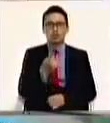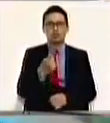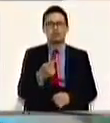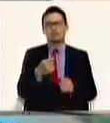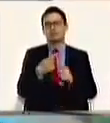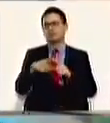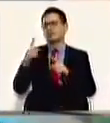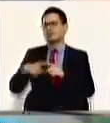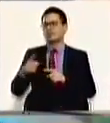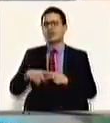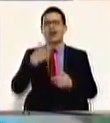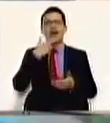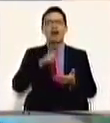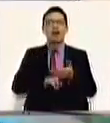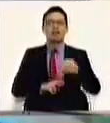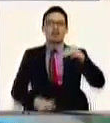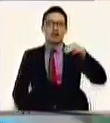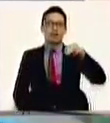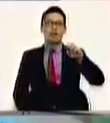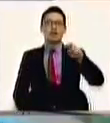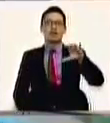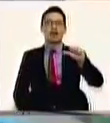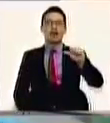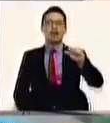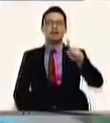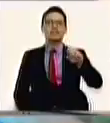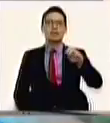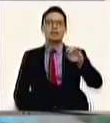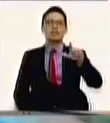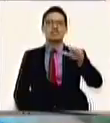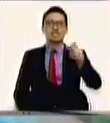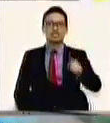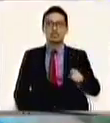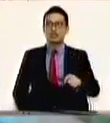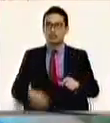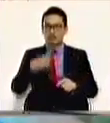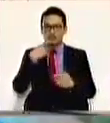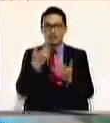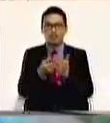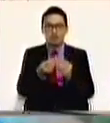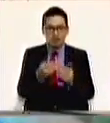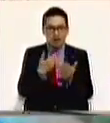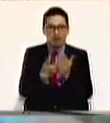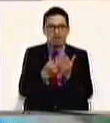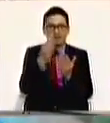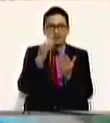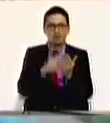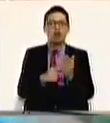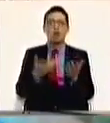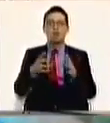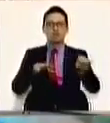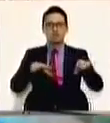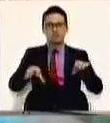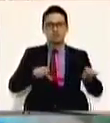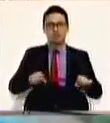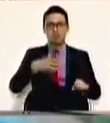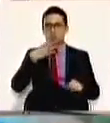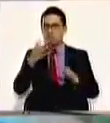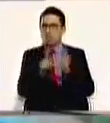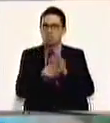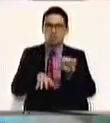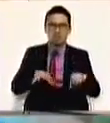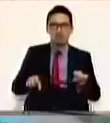Semillas. Tengo las cartas de Mónica Semillas diciéndole a Álvaro Uribe el modo en que estaba acaparando las tierras ilegalmente. Lo explica.